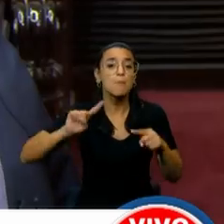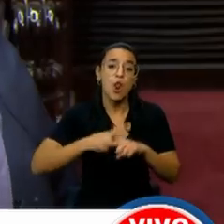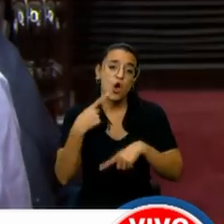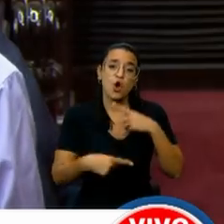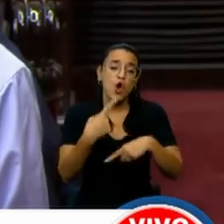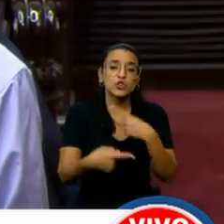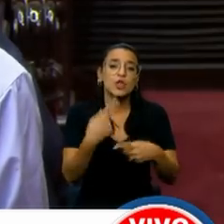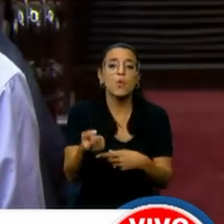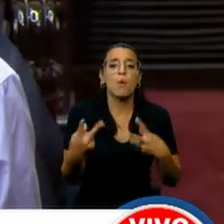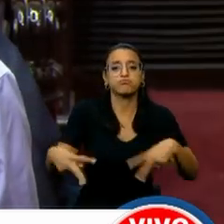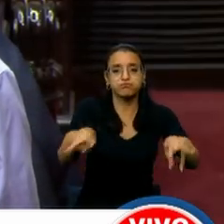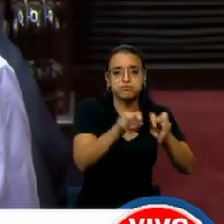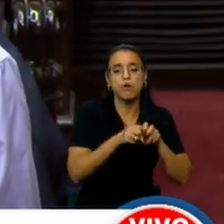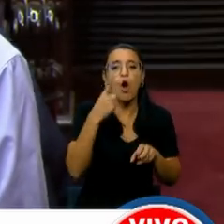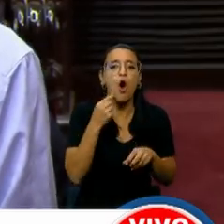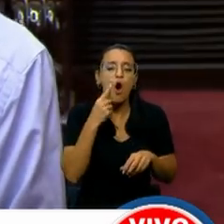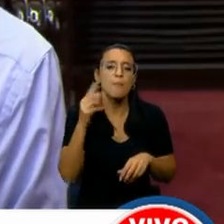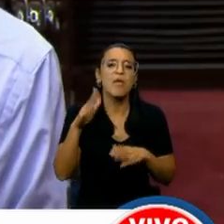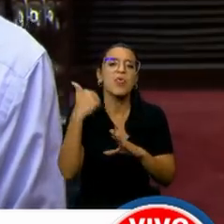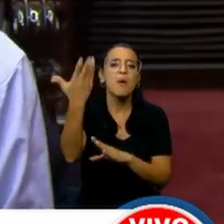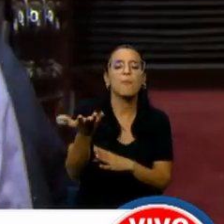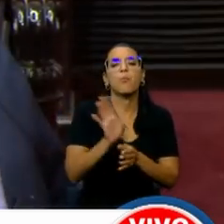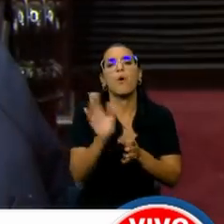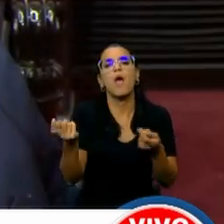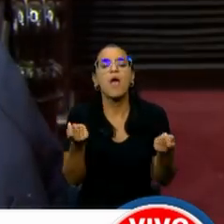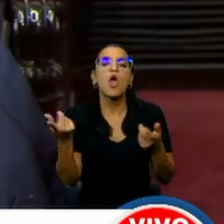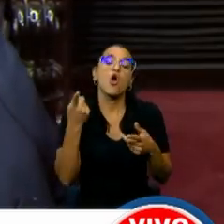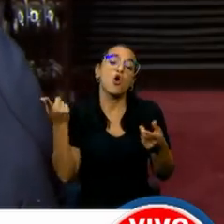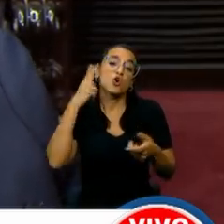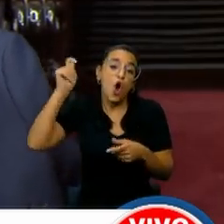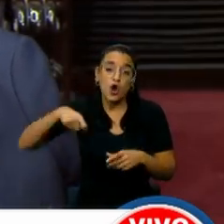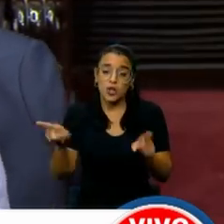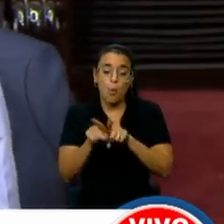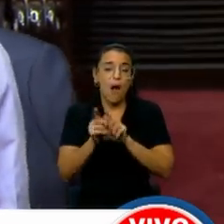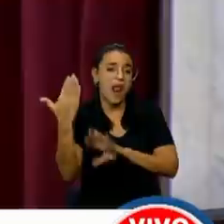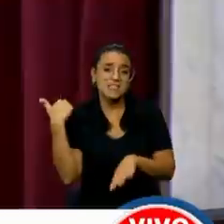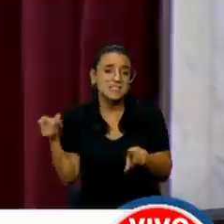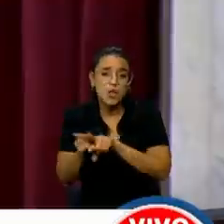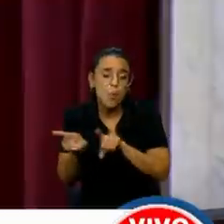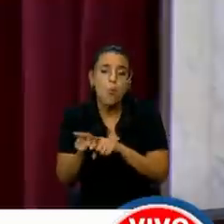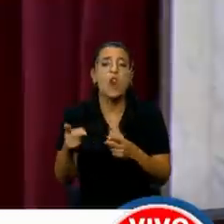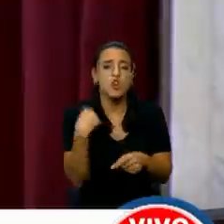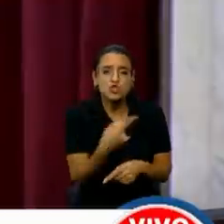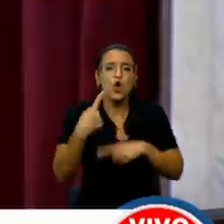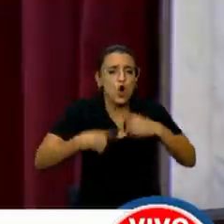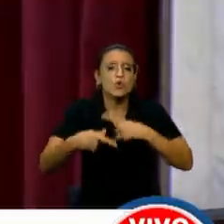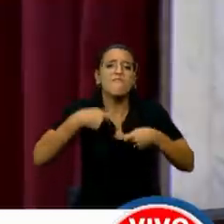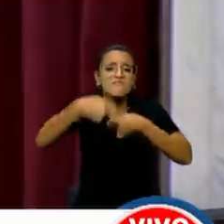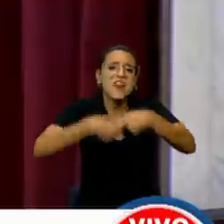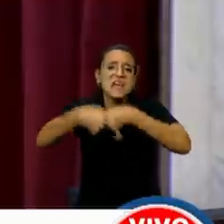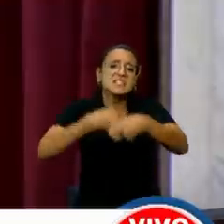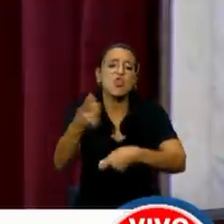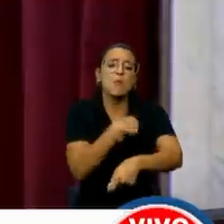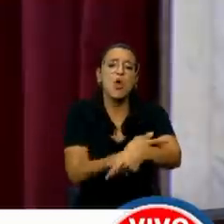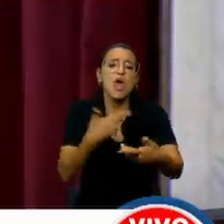a seguir juntando en la plata estos señores que después nos condicionan como la corte nos condiciona vamos a seguir financiando al poder